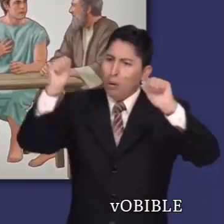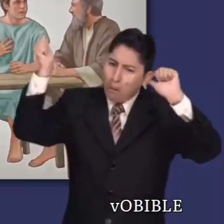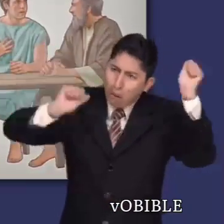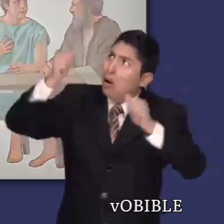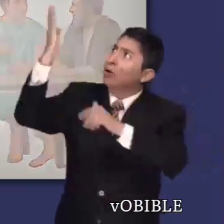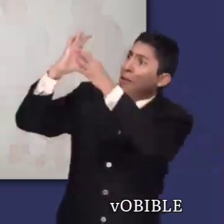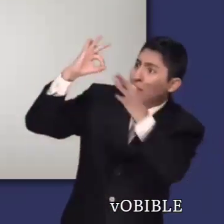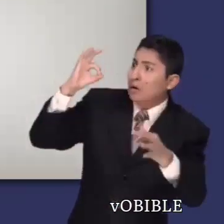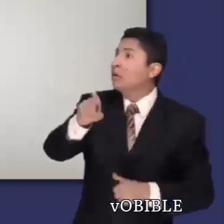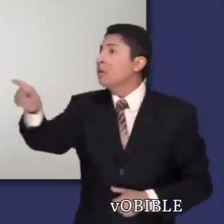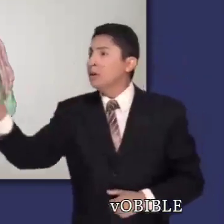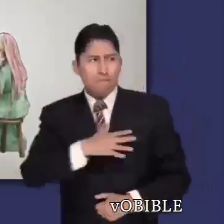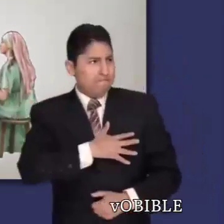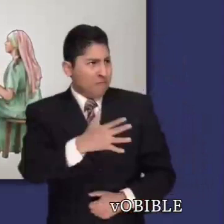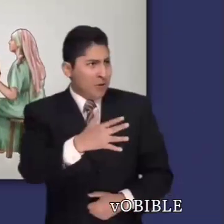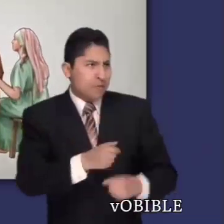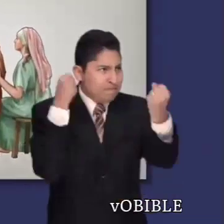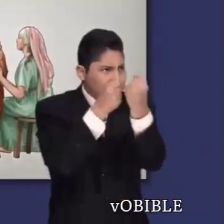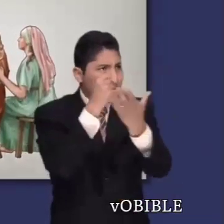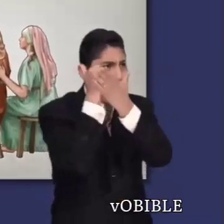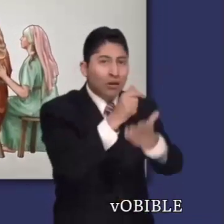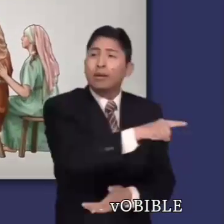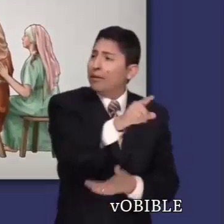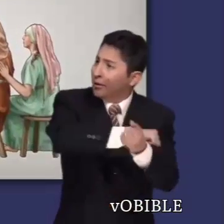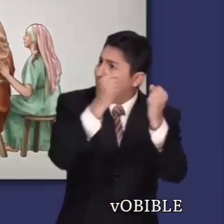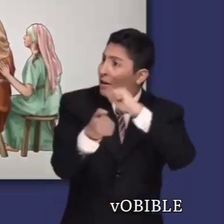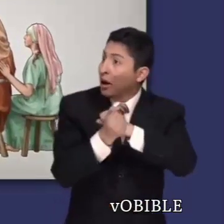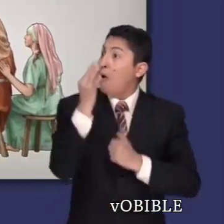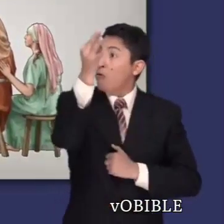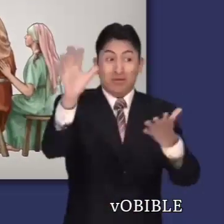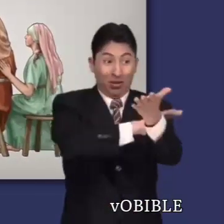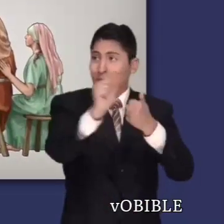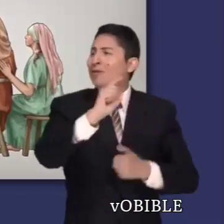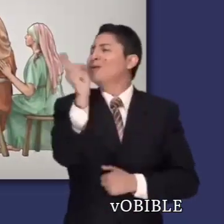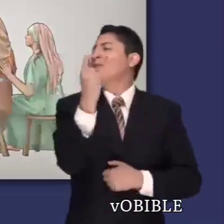que tienen dudas, y que los salven arrebatándolos del fuego.